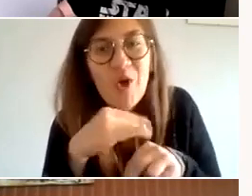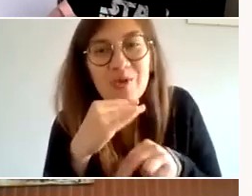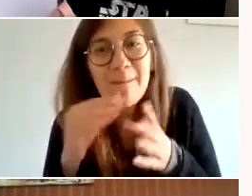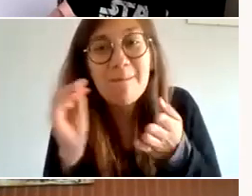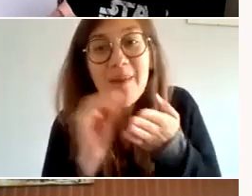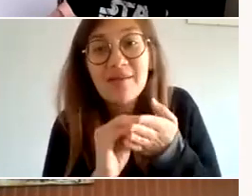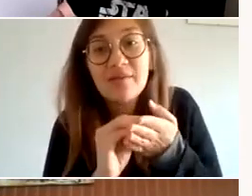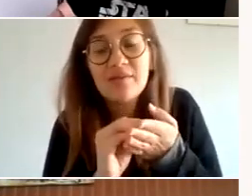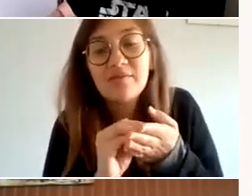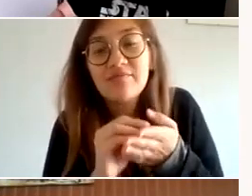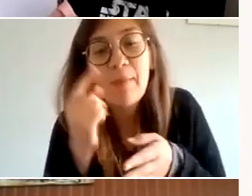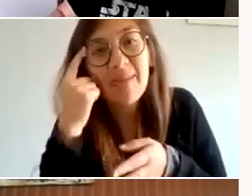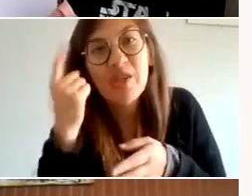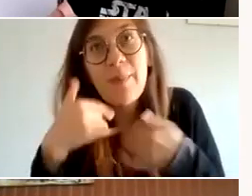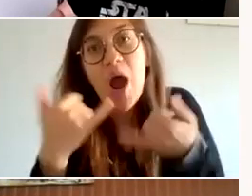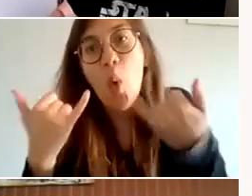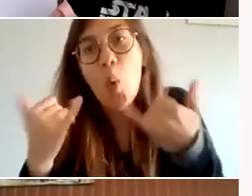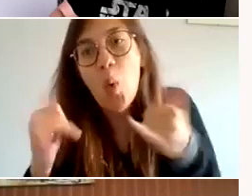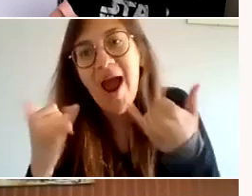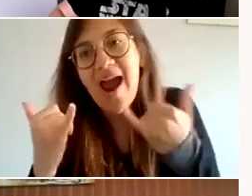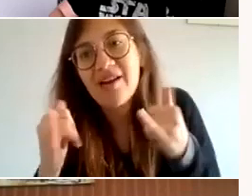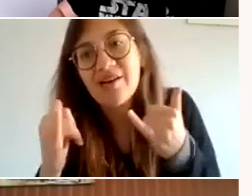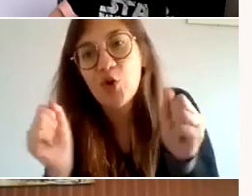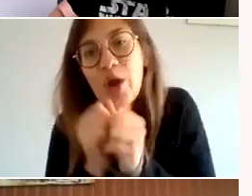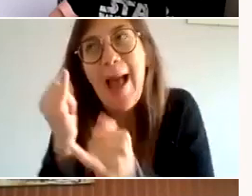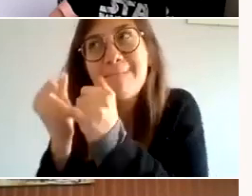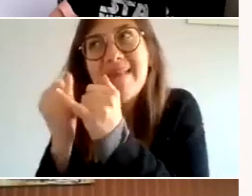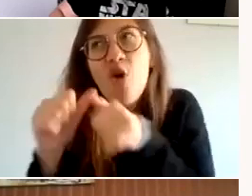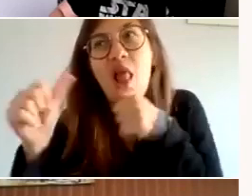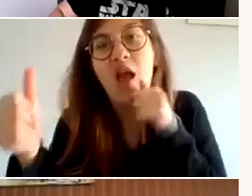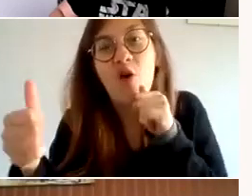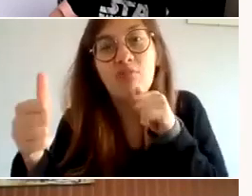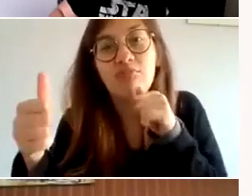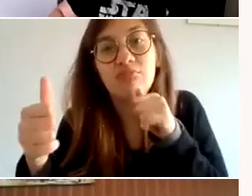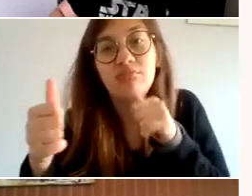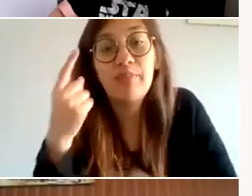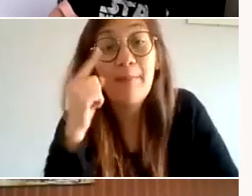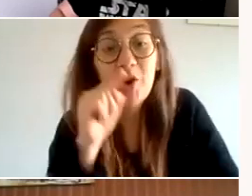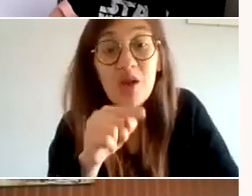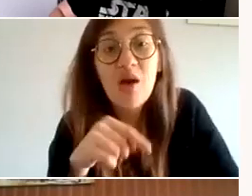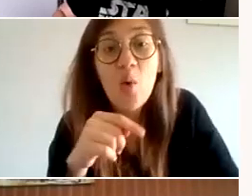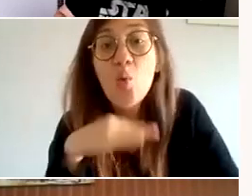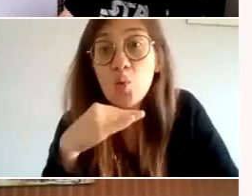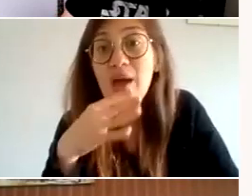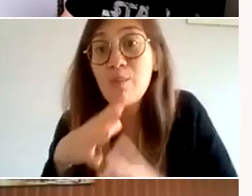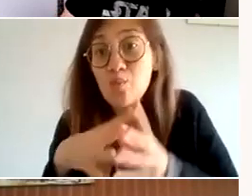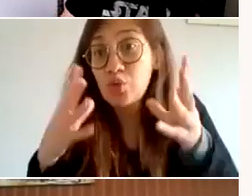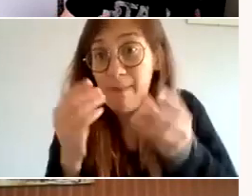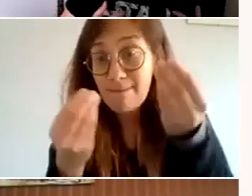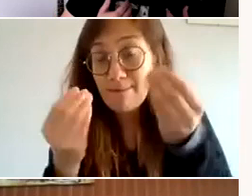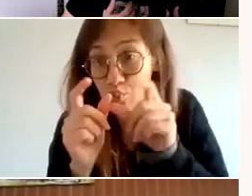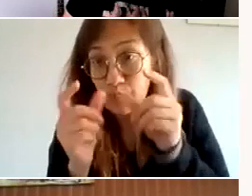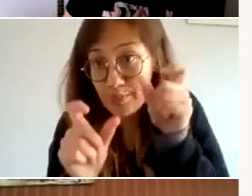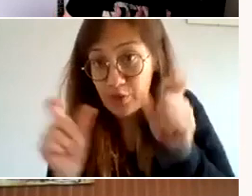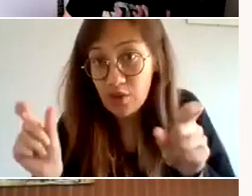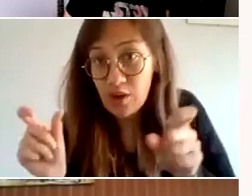para videojuegos, está pensado para disfrutarlo con tus amigos, pero que ha tenido un auge súper grande porque tiene